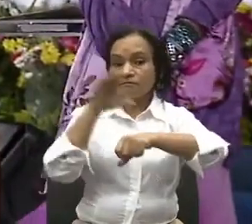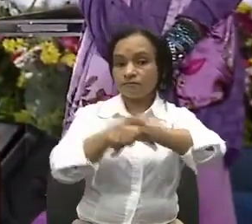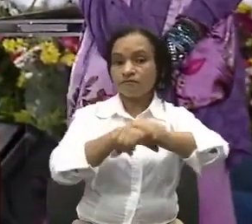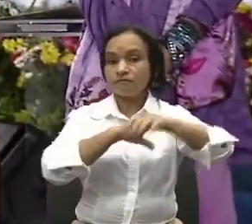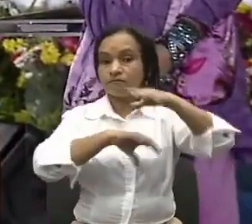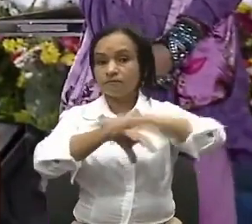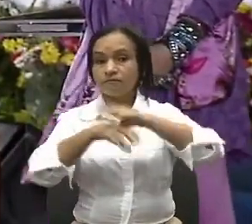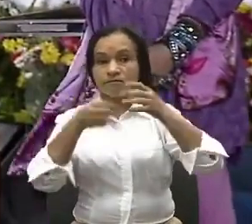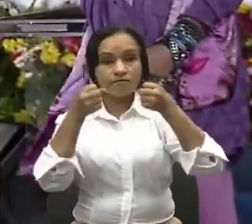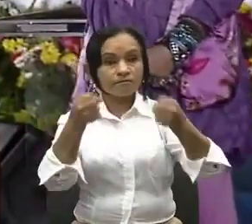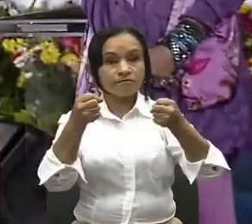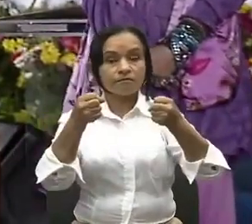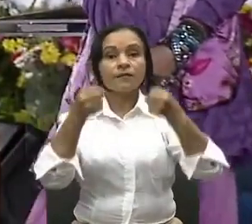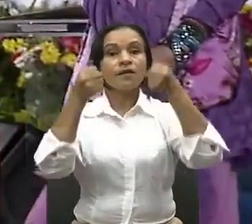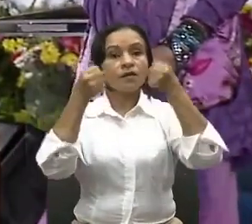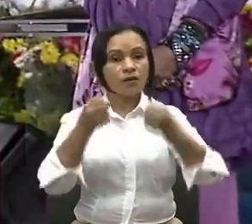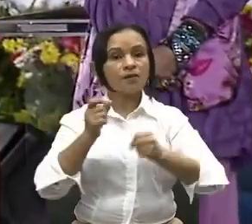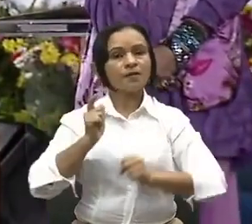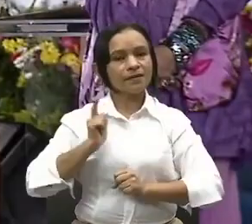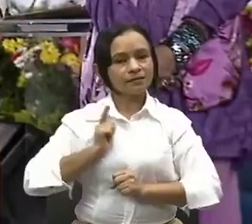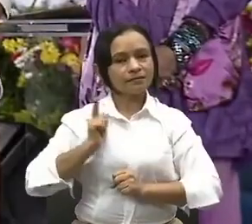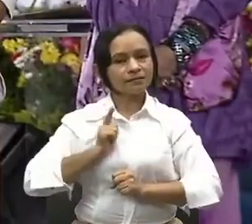encarcelado.